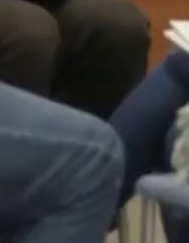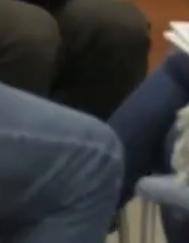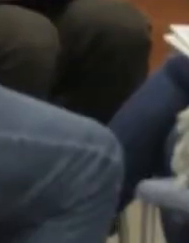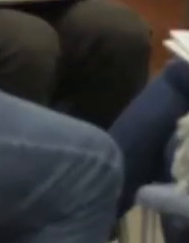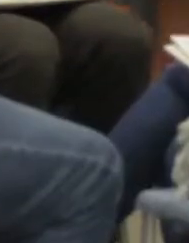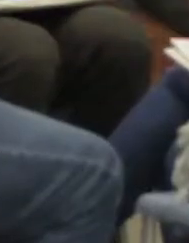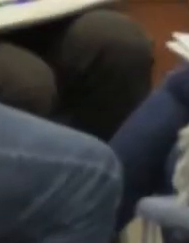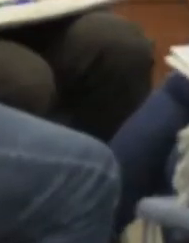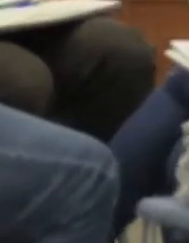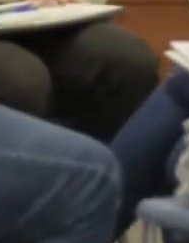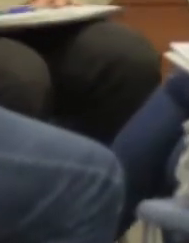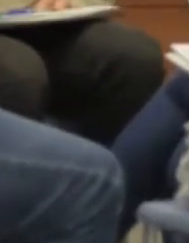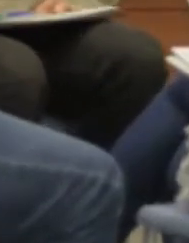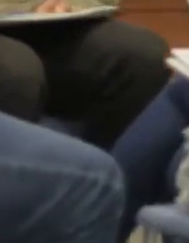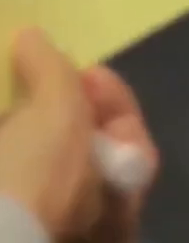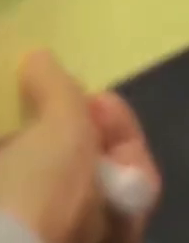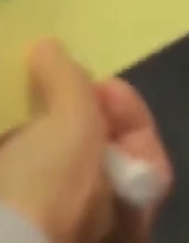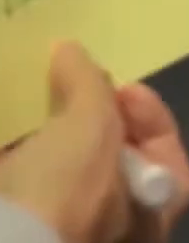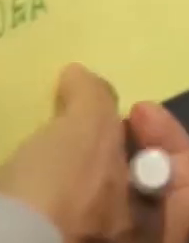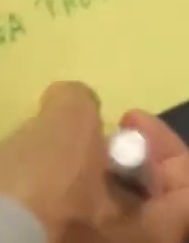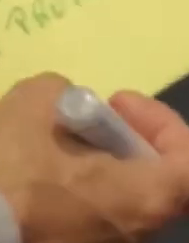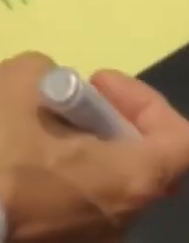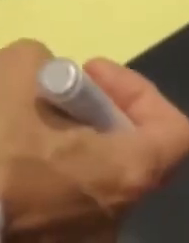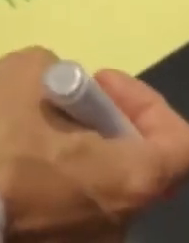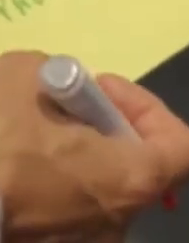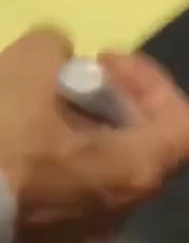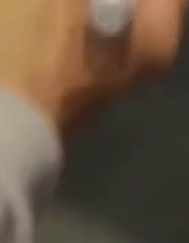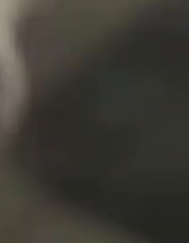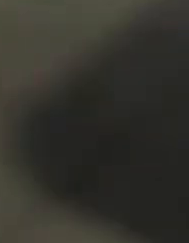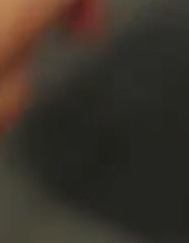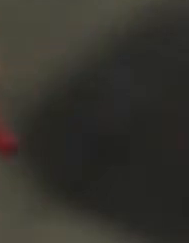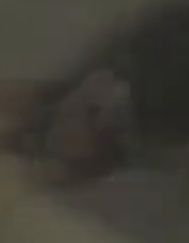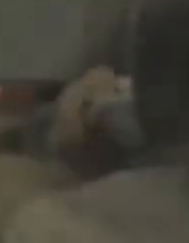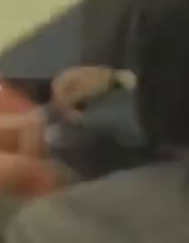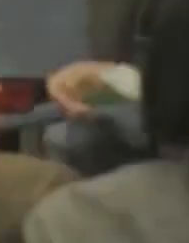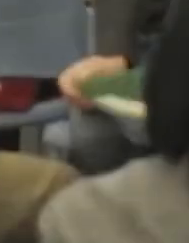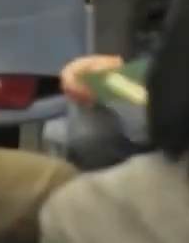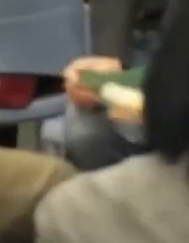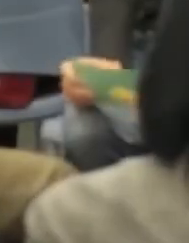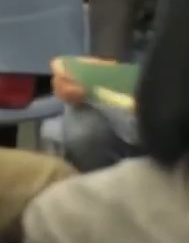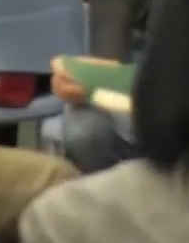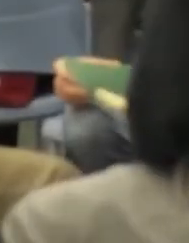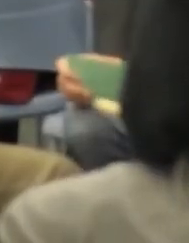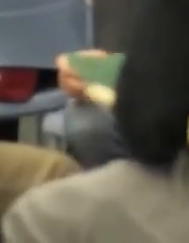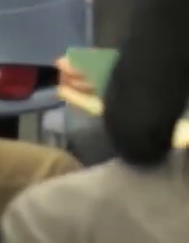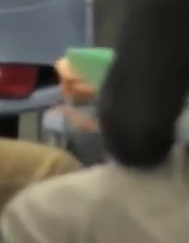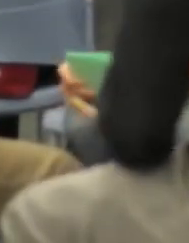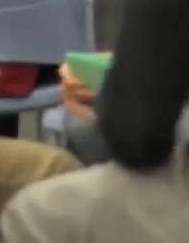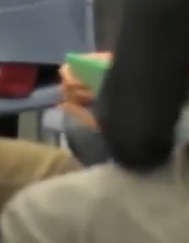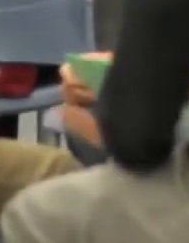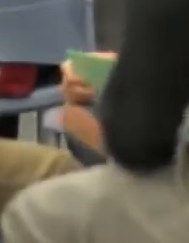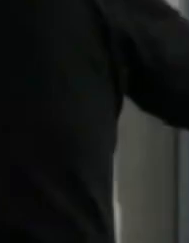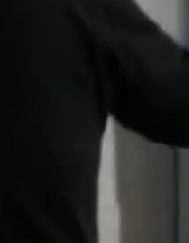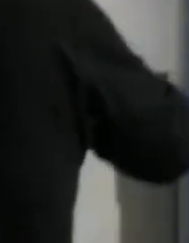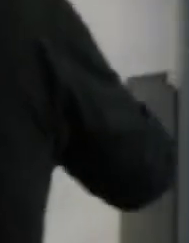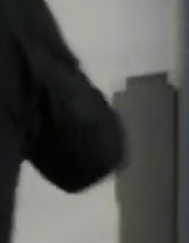haber empleado el tiempo en algo que creo que es útil, que me ha servido y que me ha permitido aprender sobre la